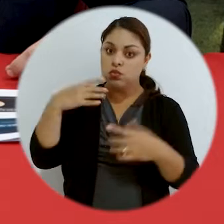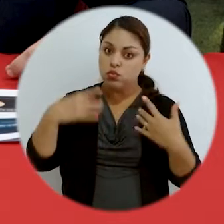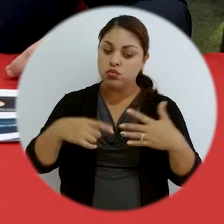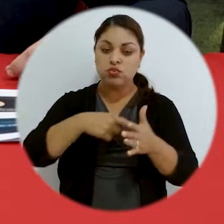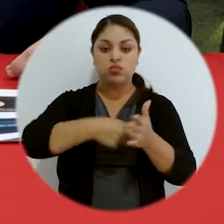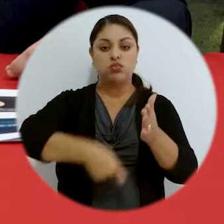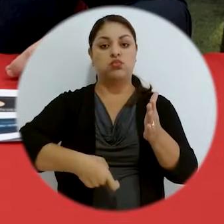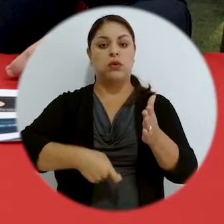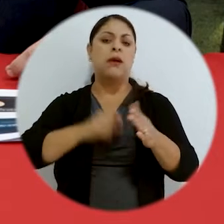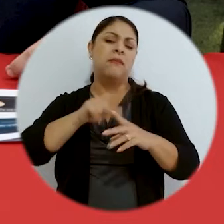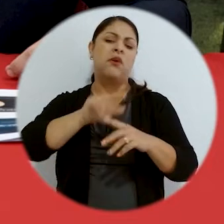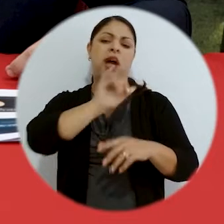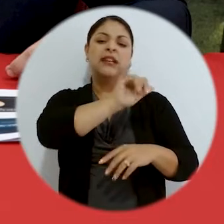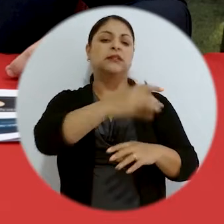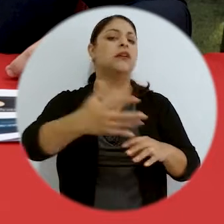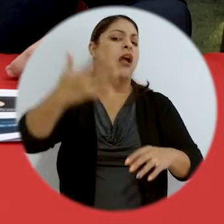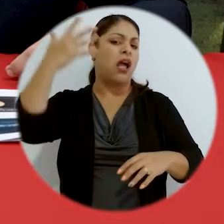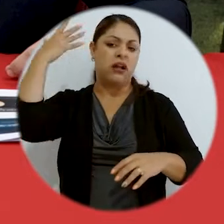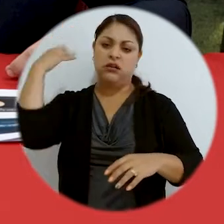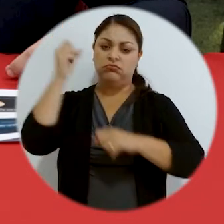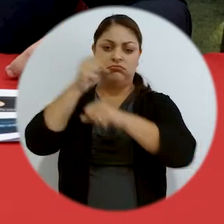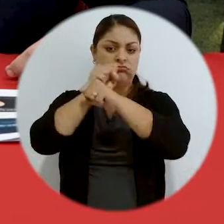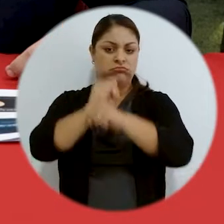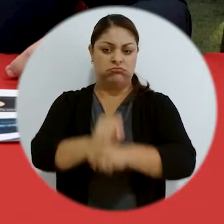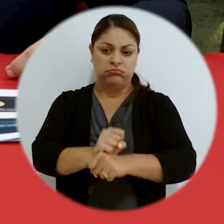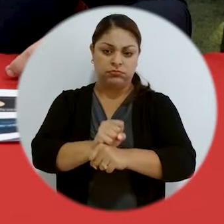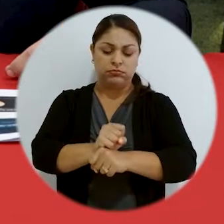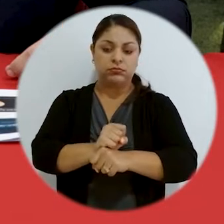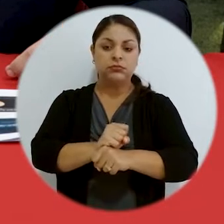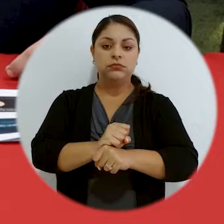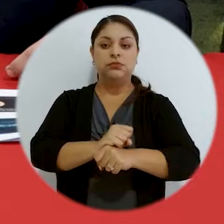muy duro, muy drástico, pero era el clásico, ¿verdad?